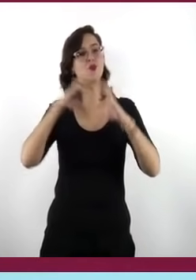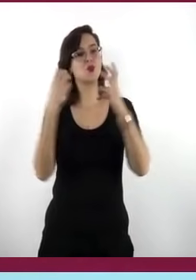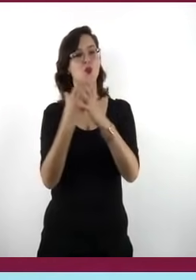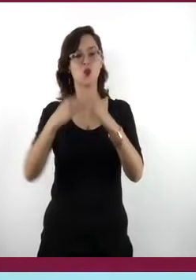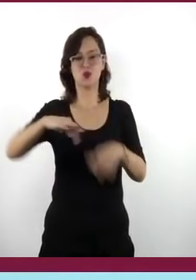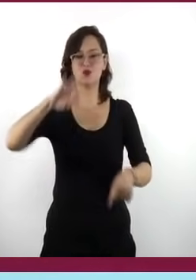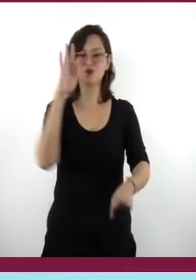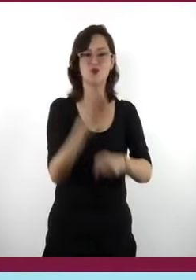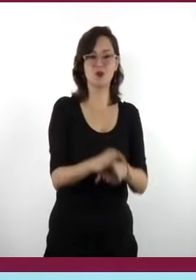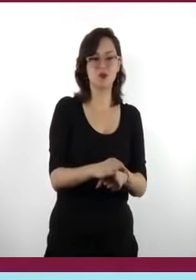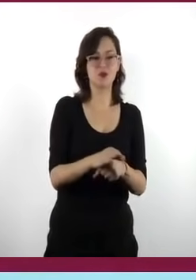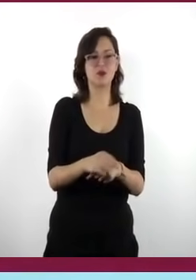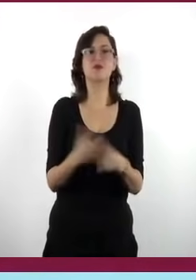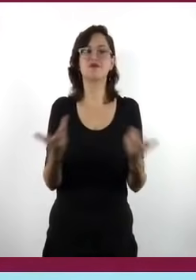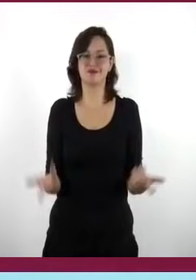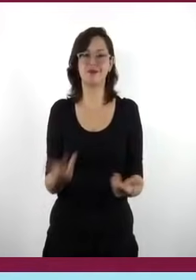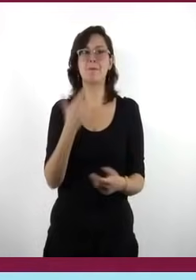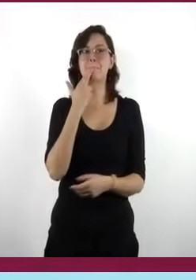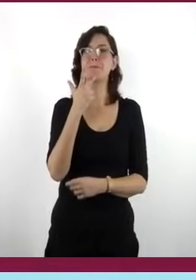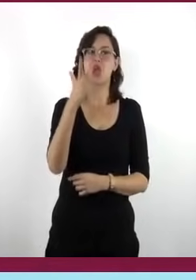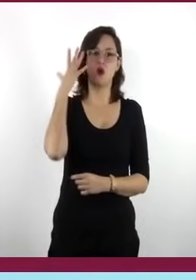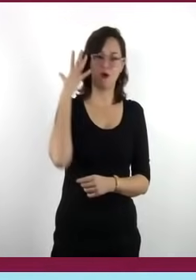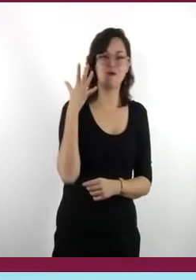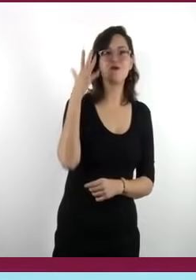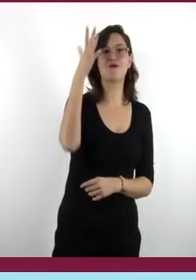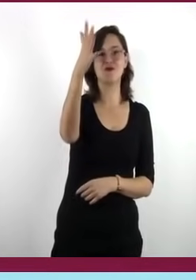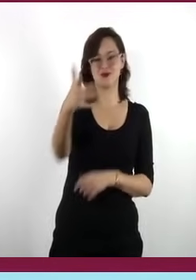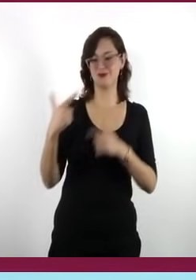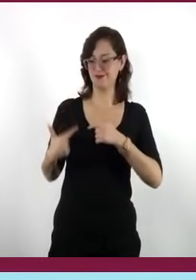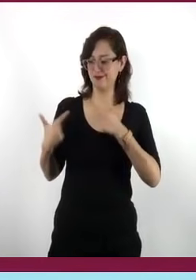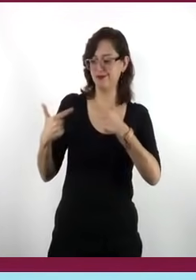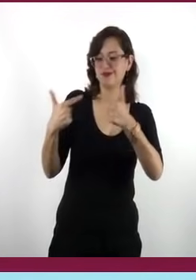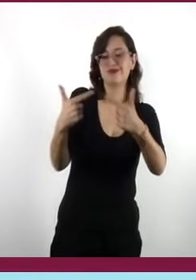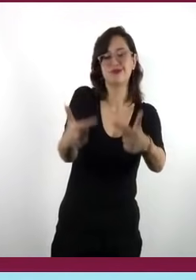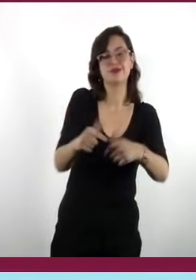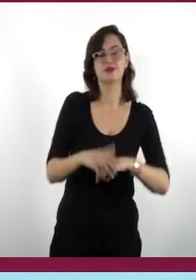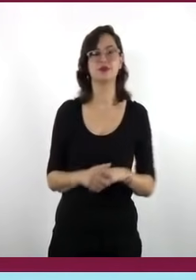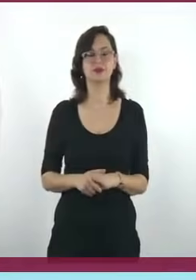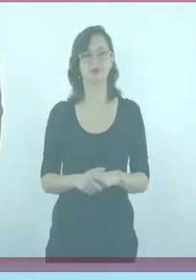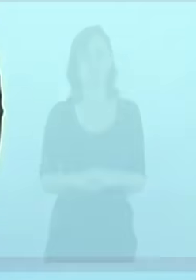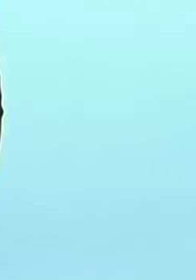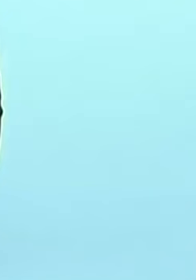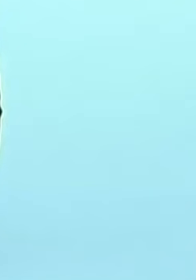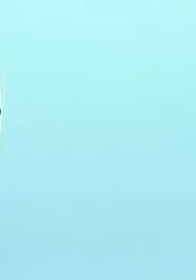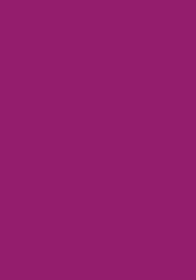contribuir a construir un mejor futuro para las generaciones venideras.